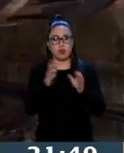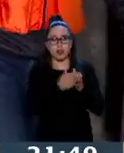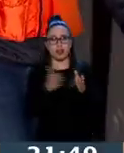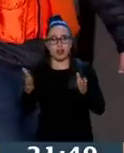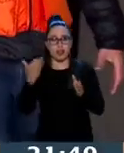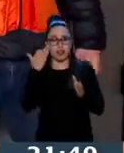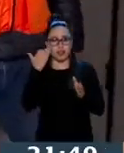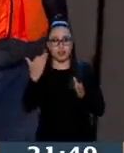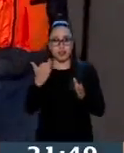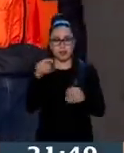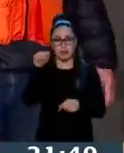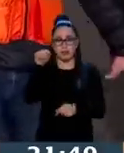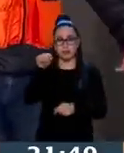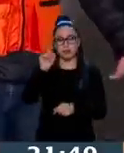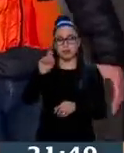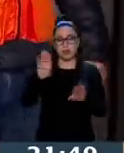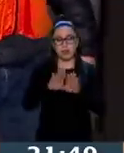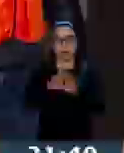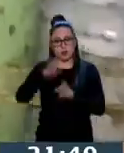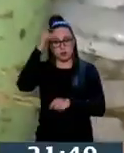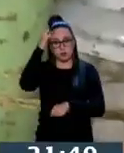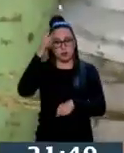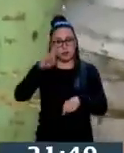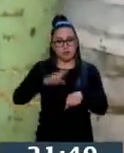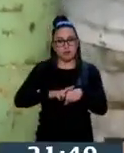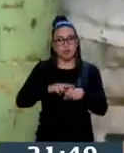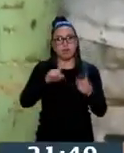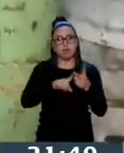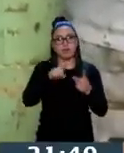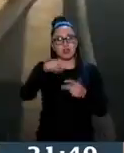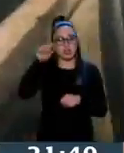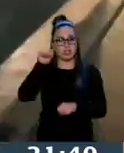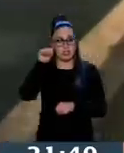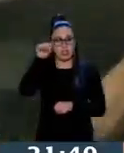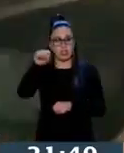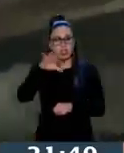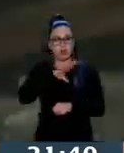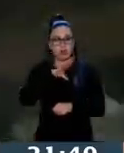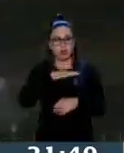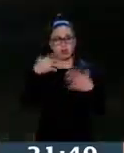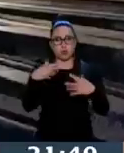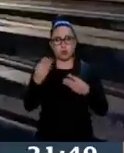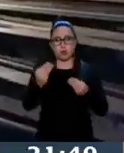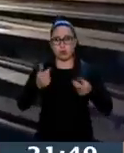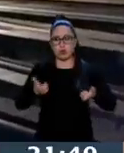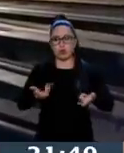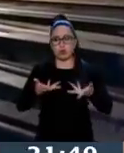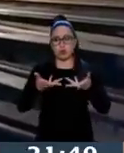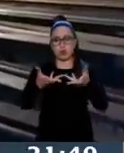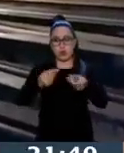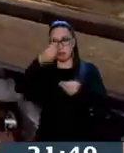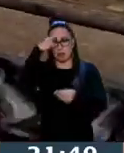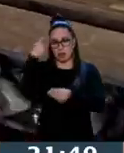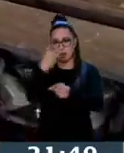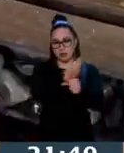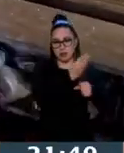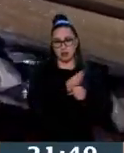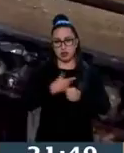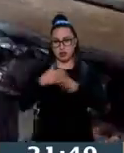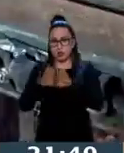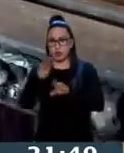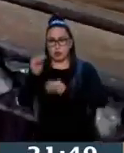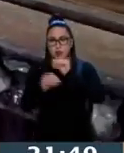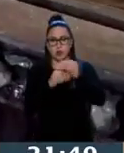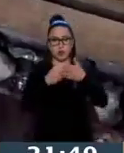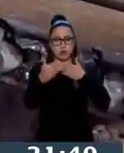actual administración se ha realizado una inversión histórica para dar mantenimiento y modernizar la red de